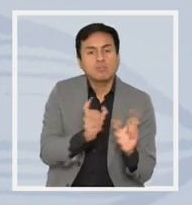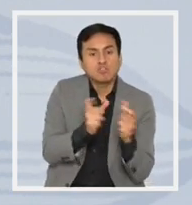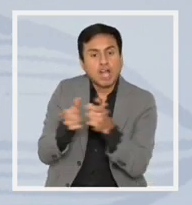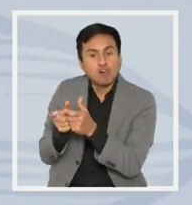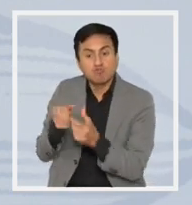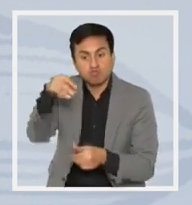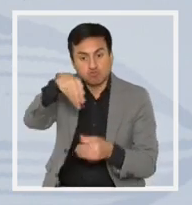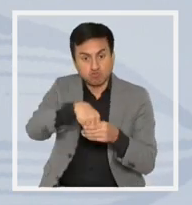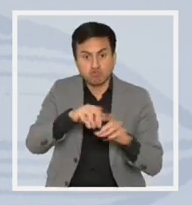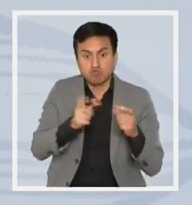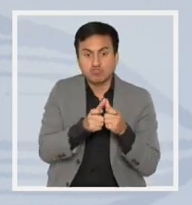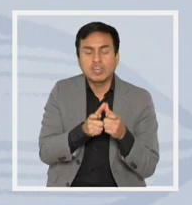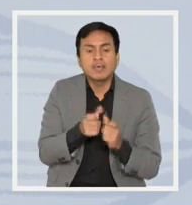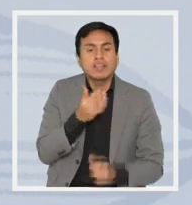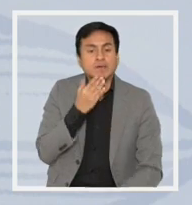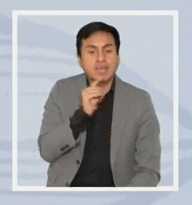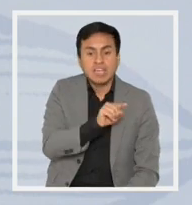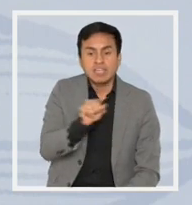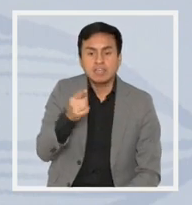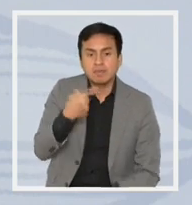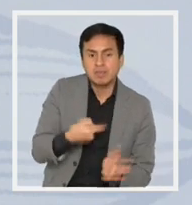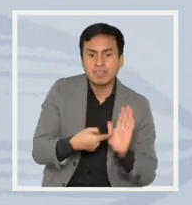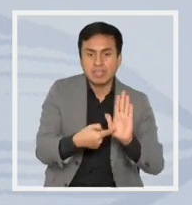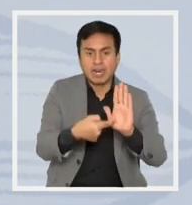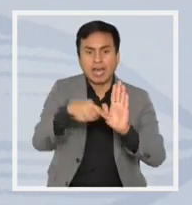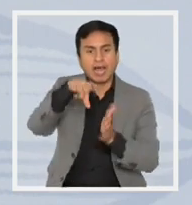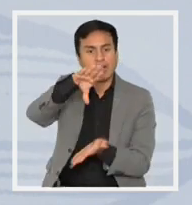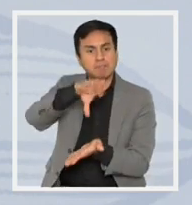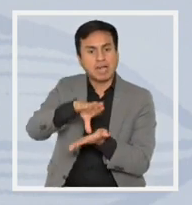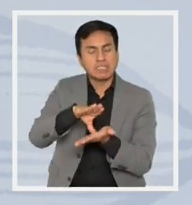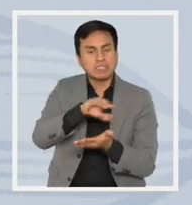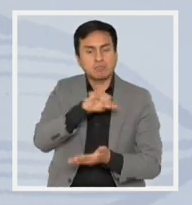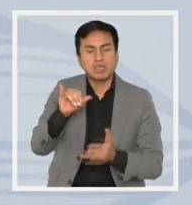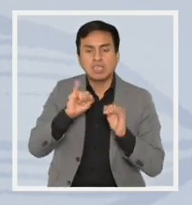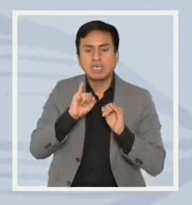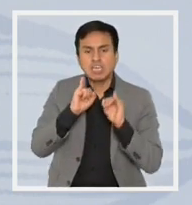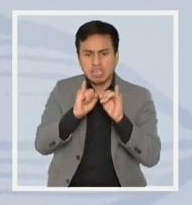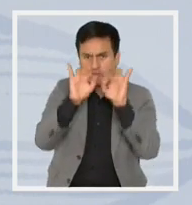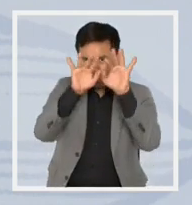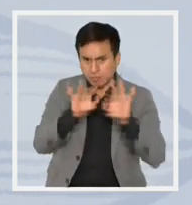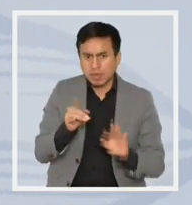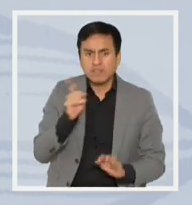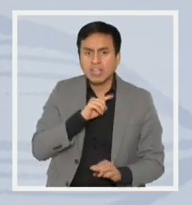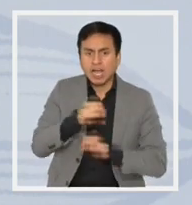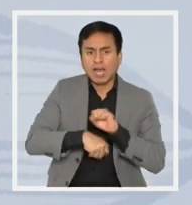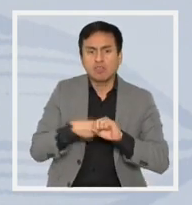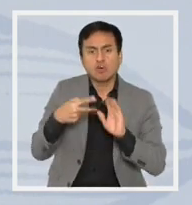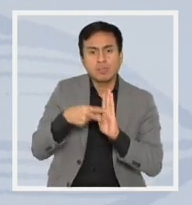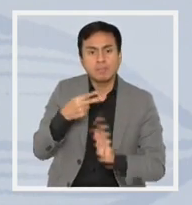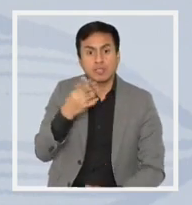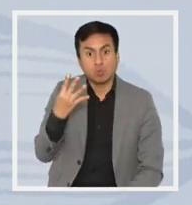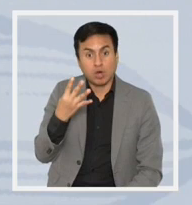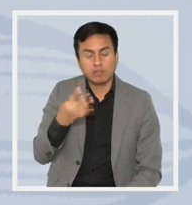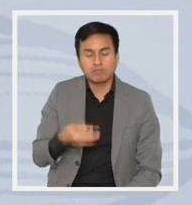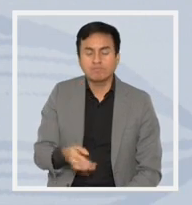que conforman esta comisión y de quienes presentarán al país un informe final a fines del año